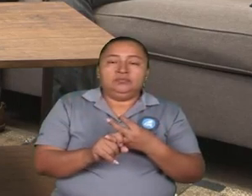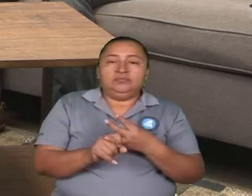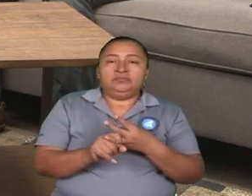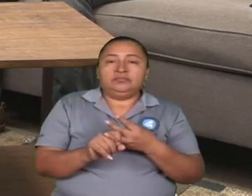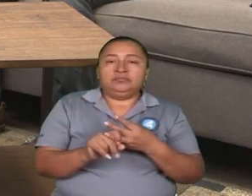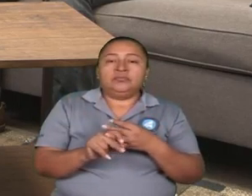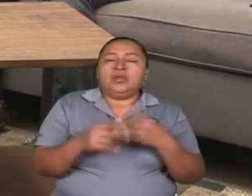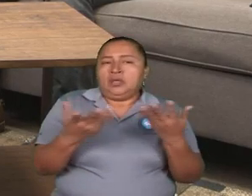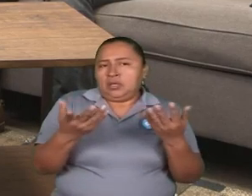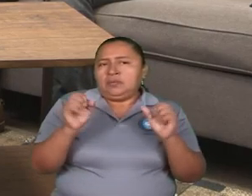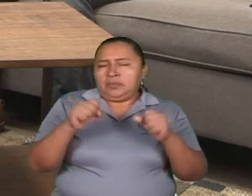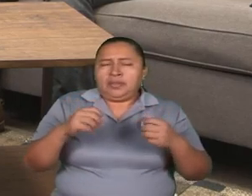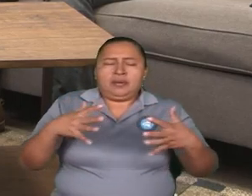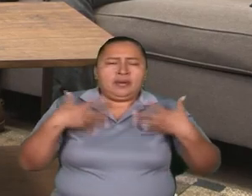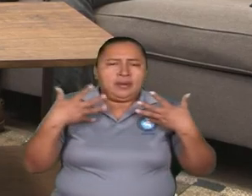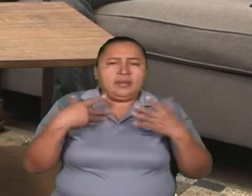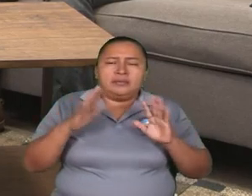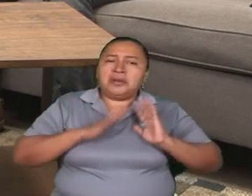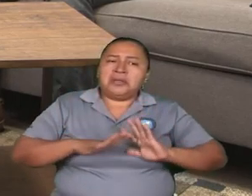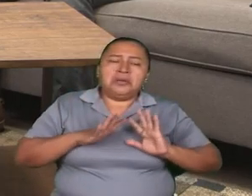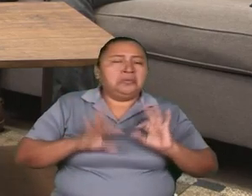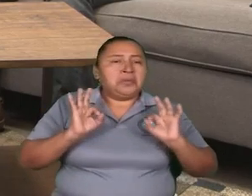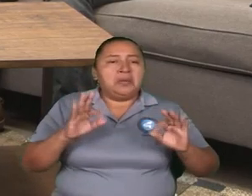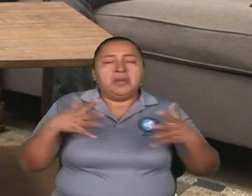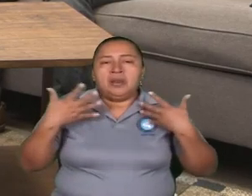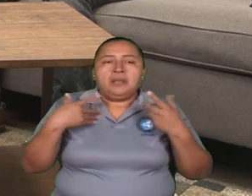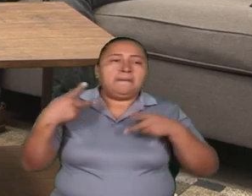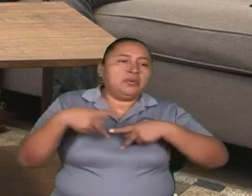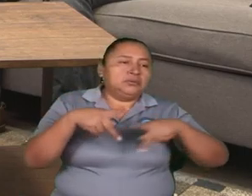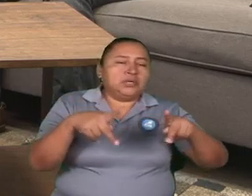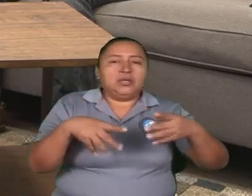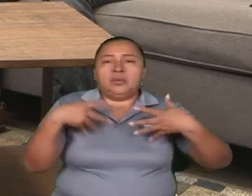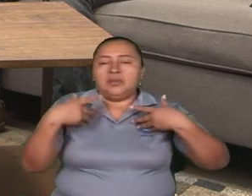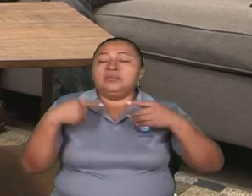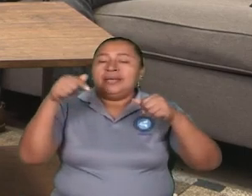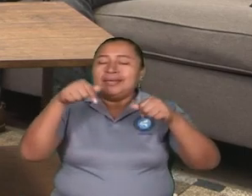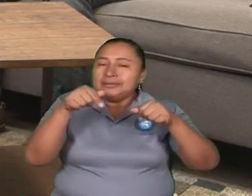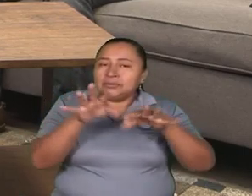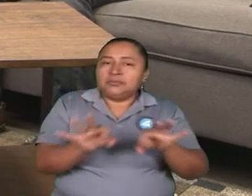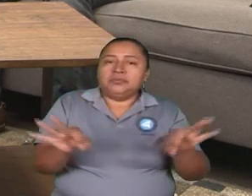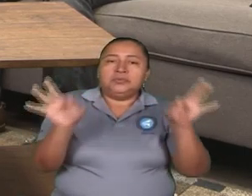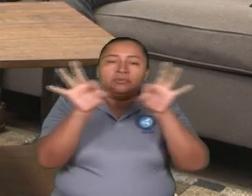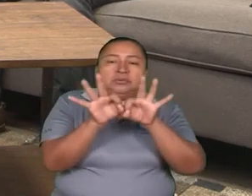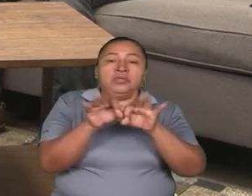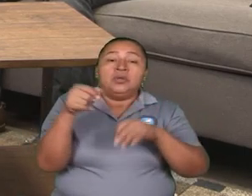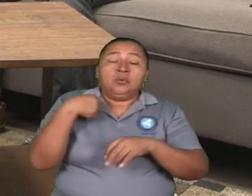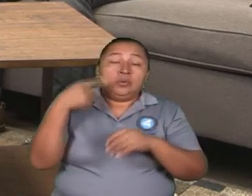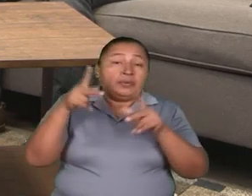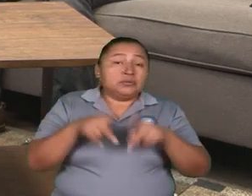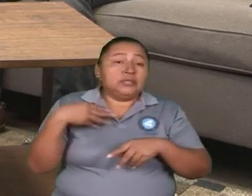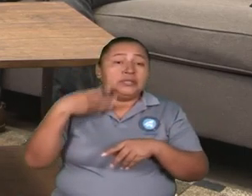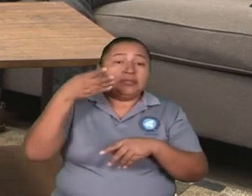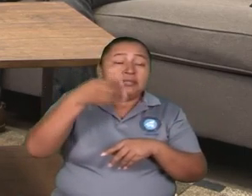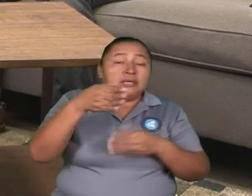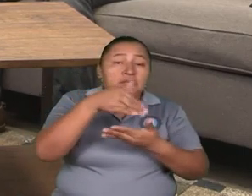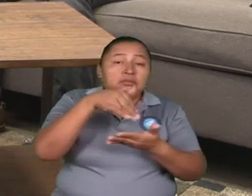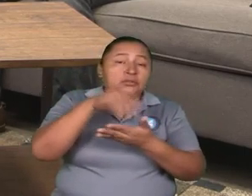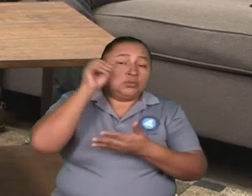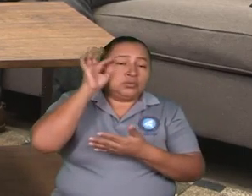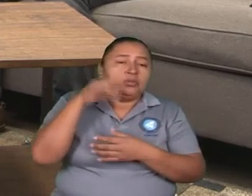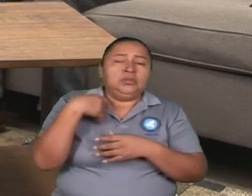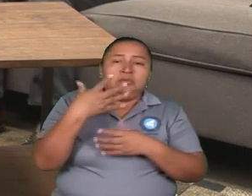que para que estén en alegría y gocen, ¿verdad?, todos los visitantes a los centros turísticos. Así